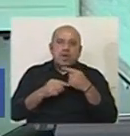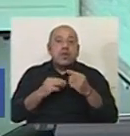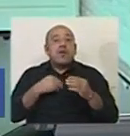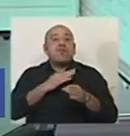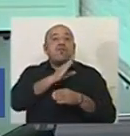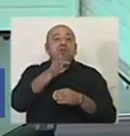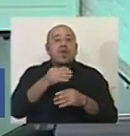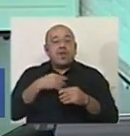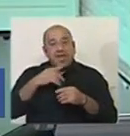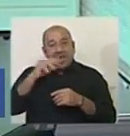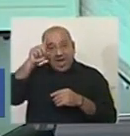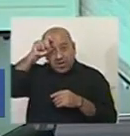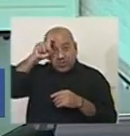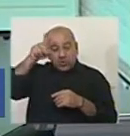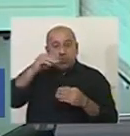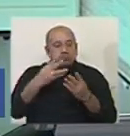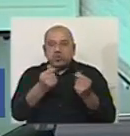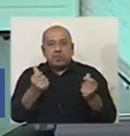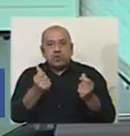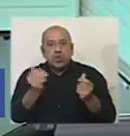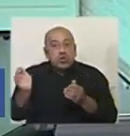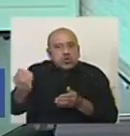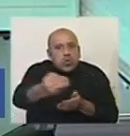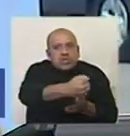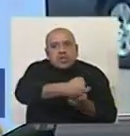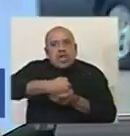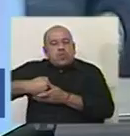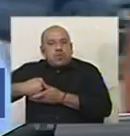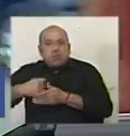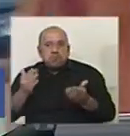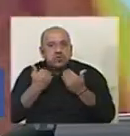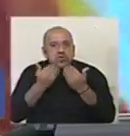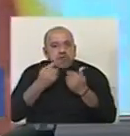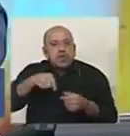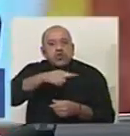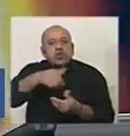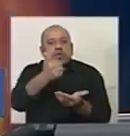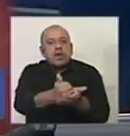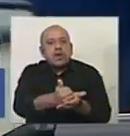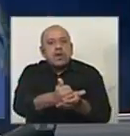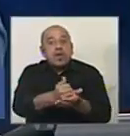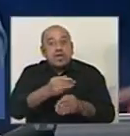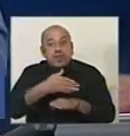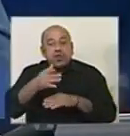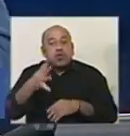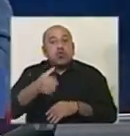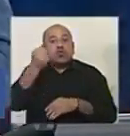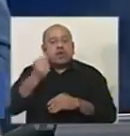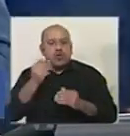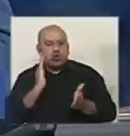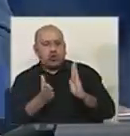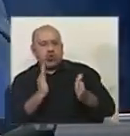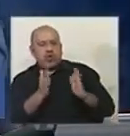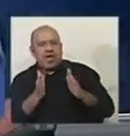en Estambul, desapareció. El día 2 de octubre. El día 2 de octubre no se sabía de su paradero, y luego se conoció que fue torturado,